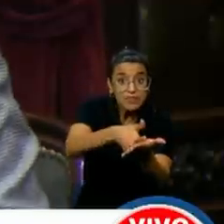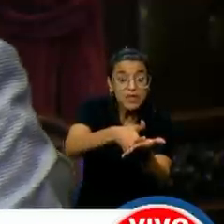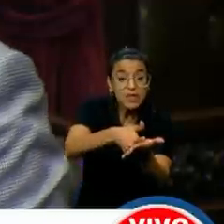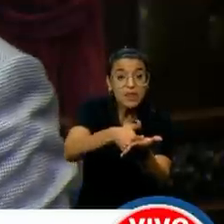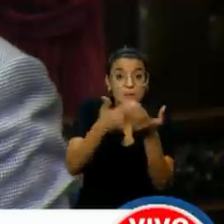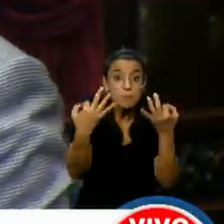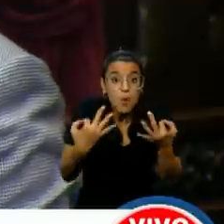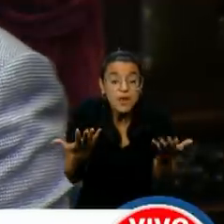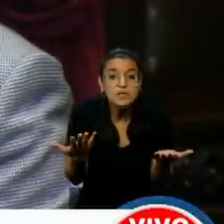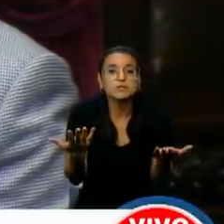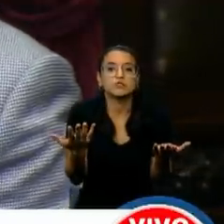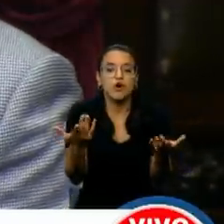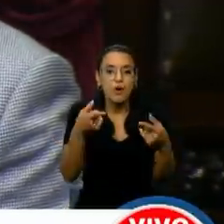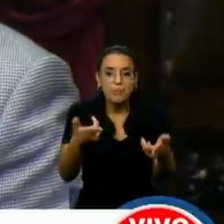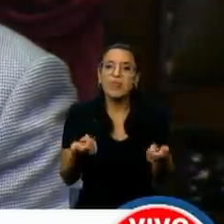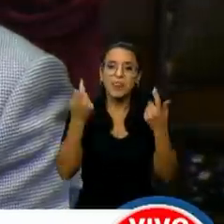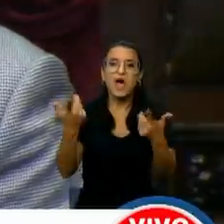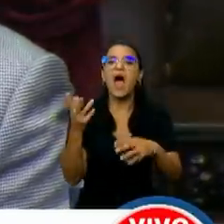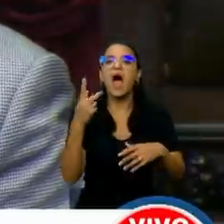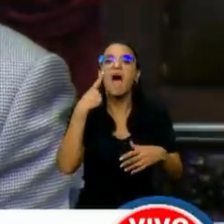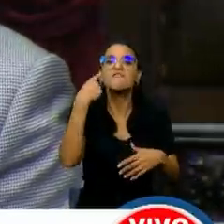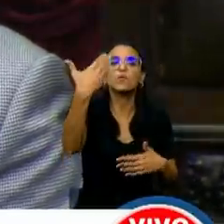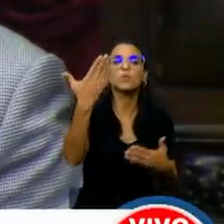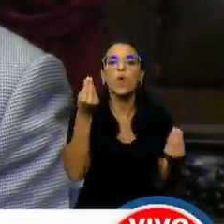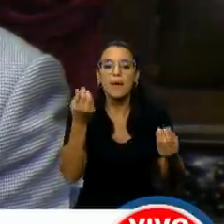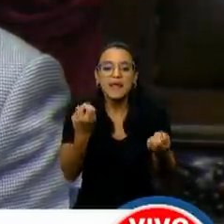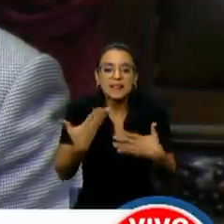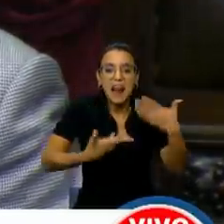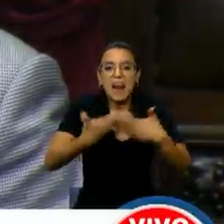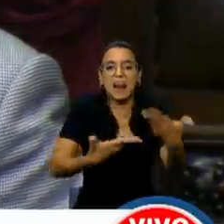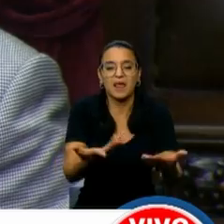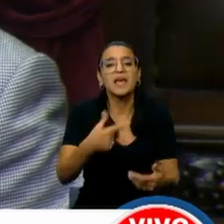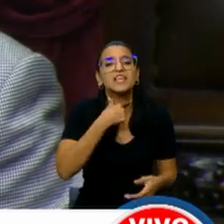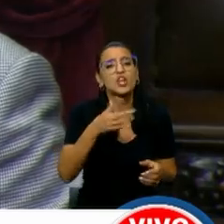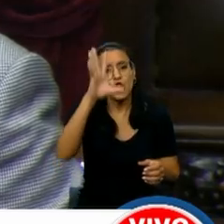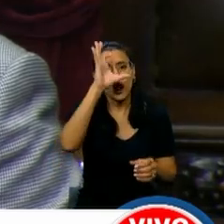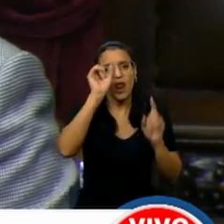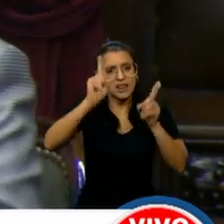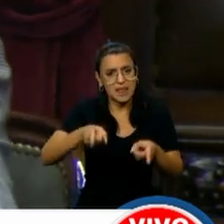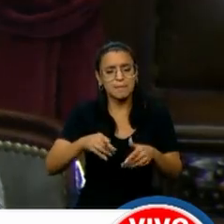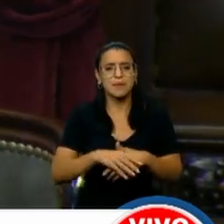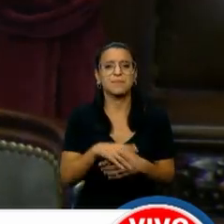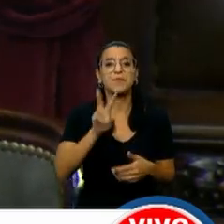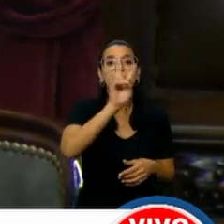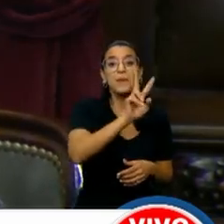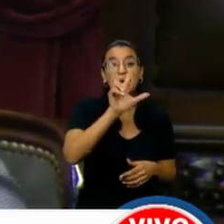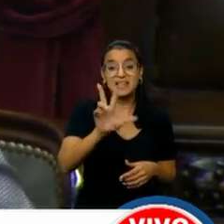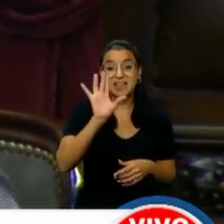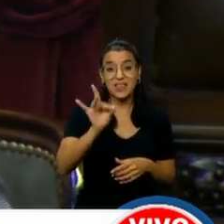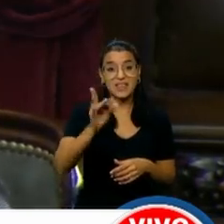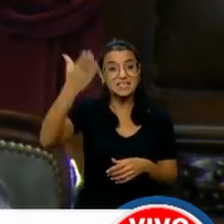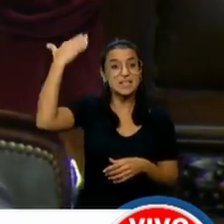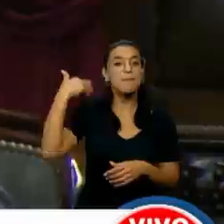un clima y una previsibilidad quiero recordar también señor presidente que el 23 de diciembre de